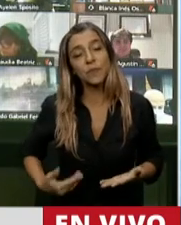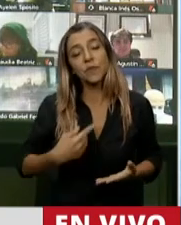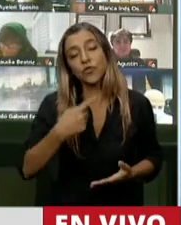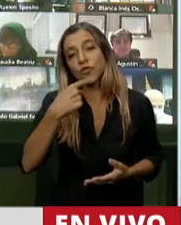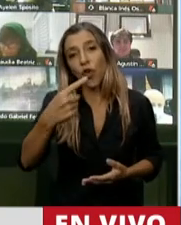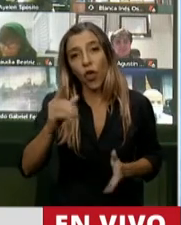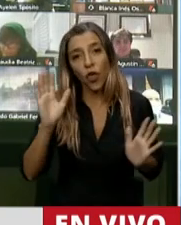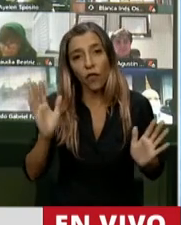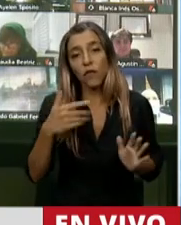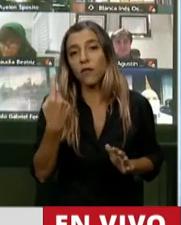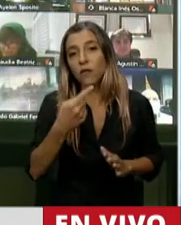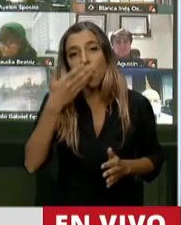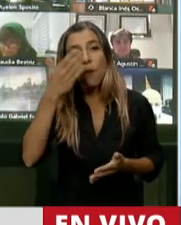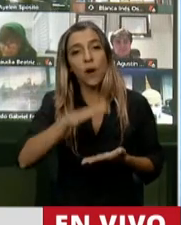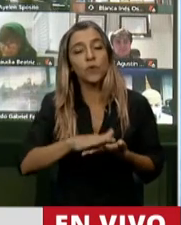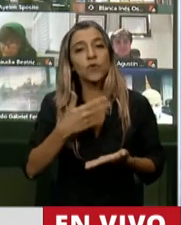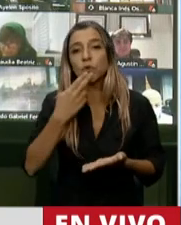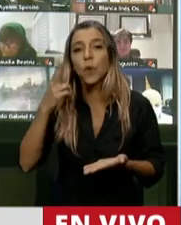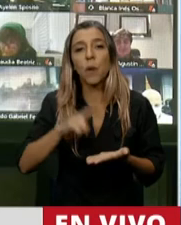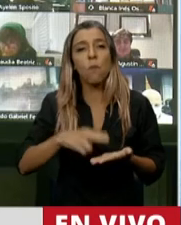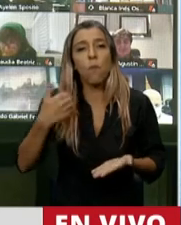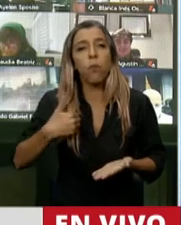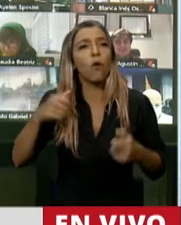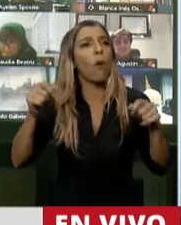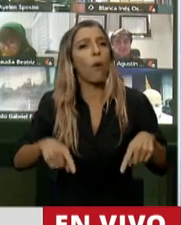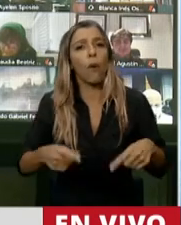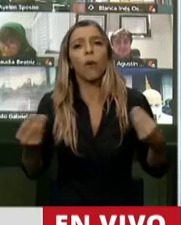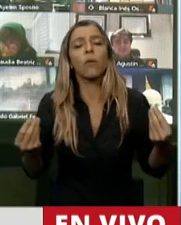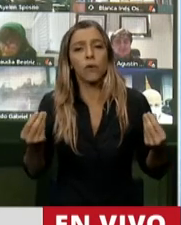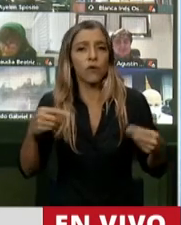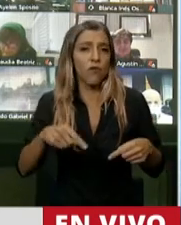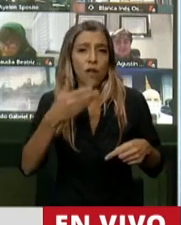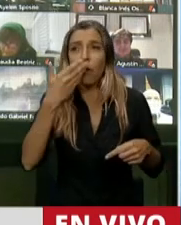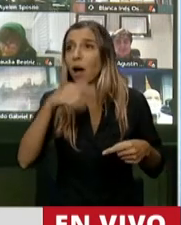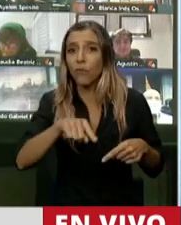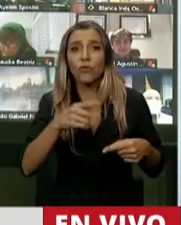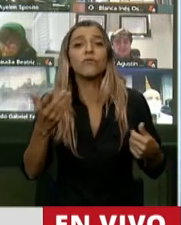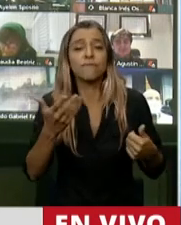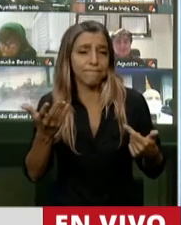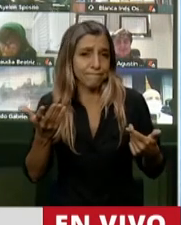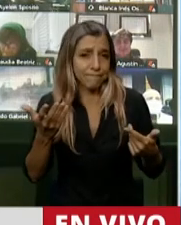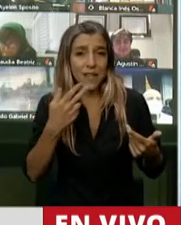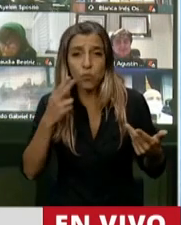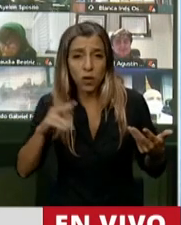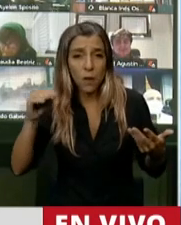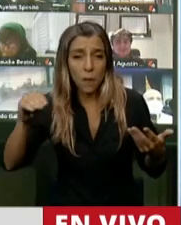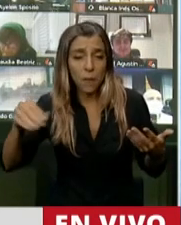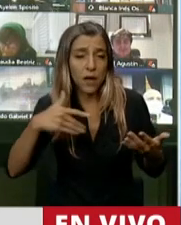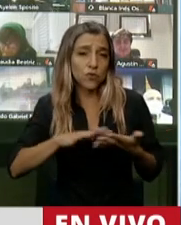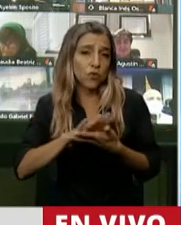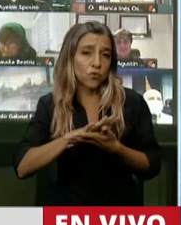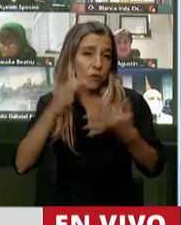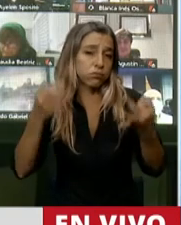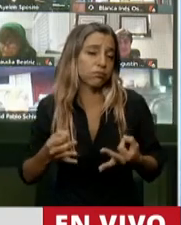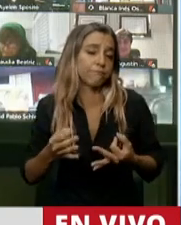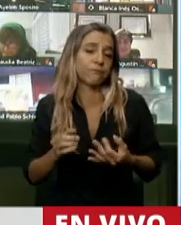de impuestos en la Argentina hoy no es la solución. Sí estoy de acuerdo